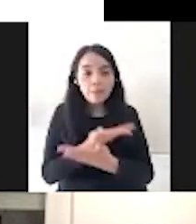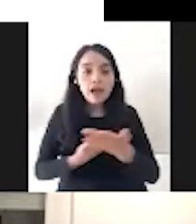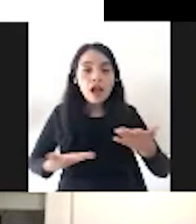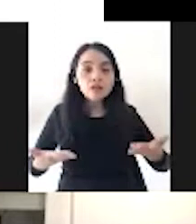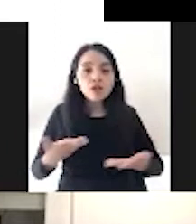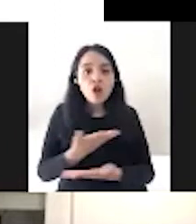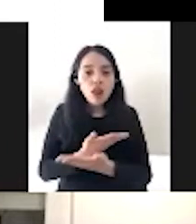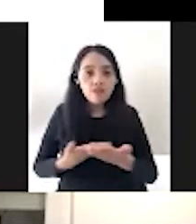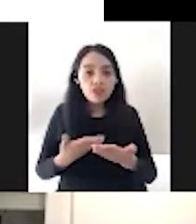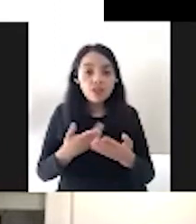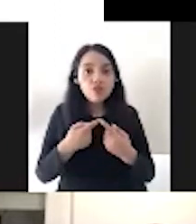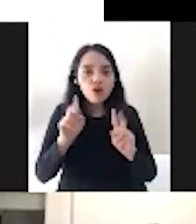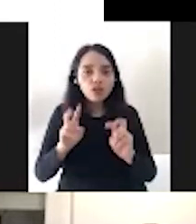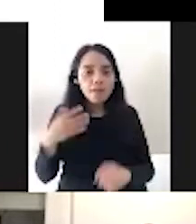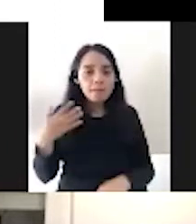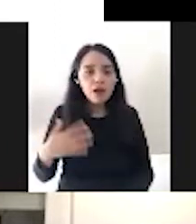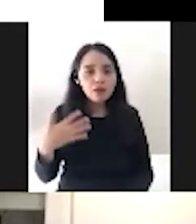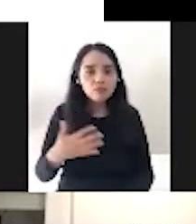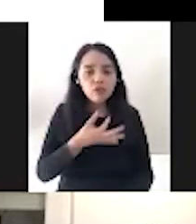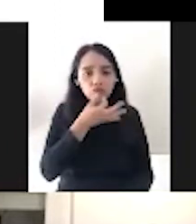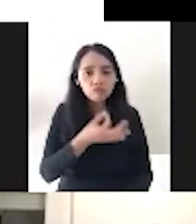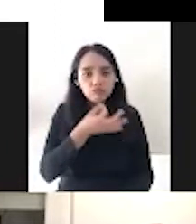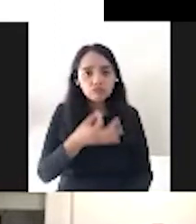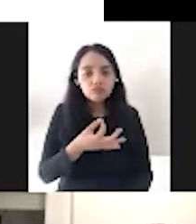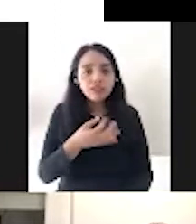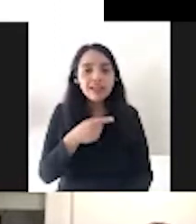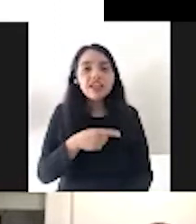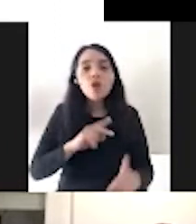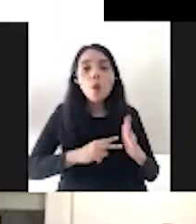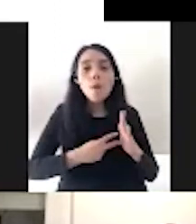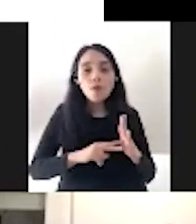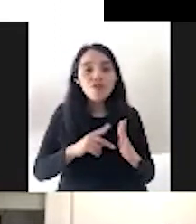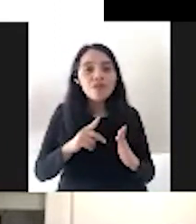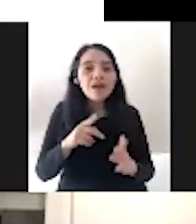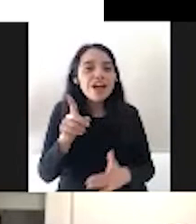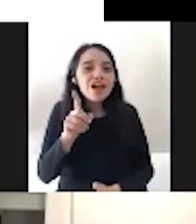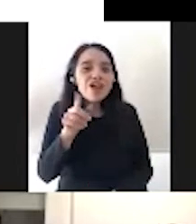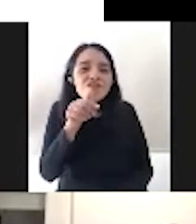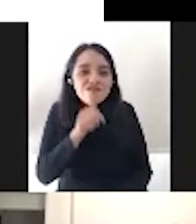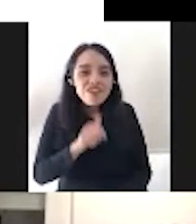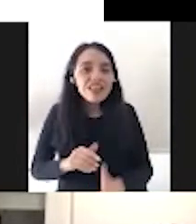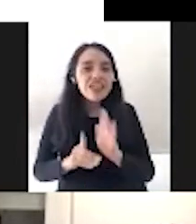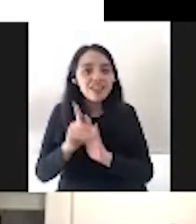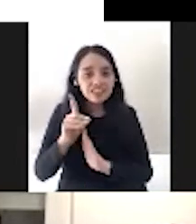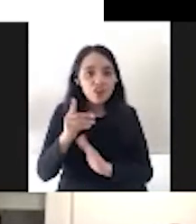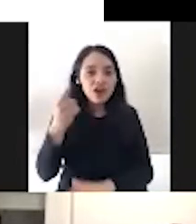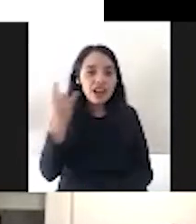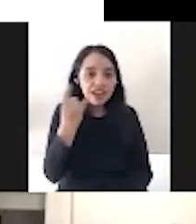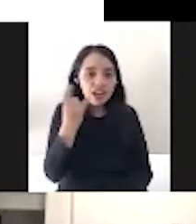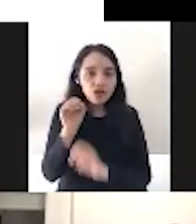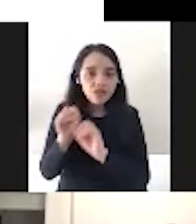de que es un problema de que no se desarrolla en la formación inicial y permanente del